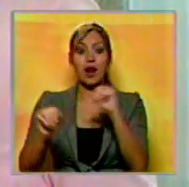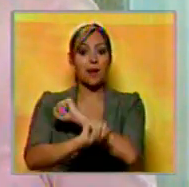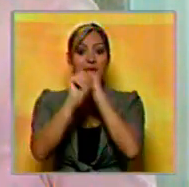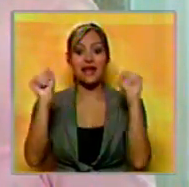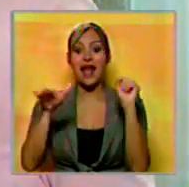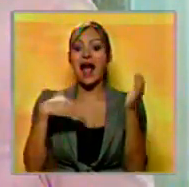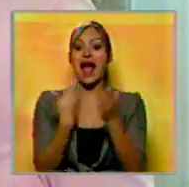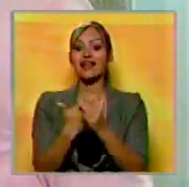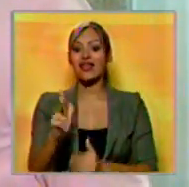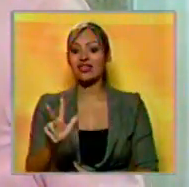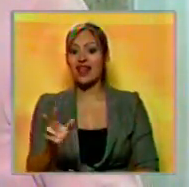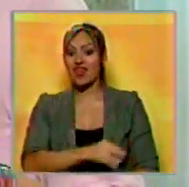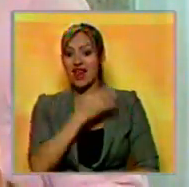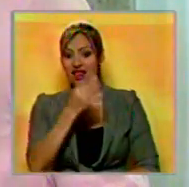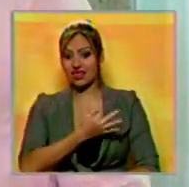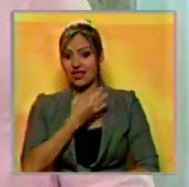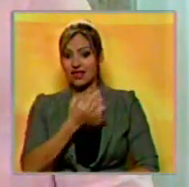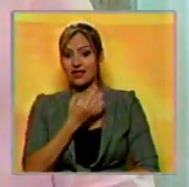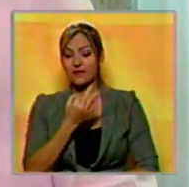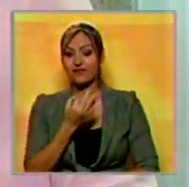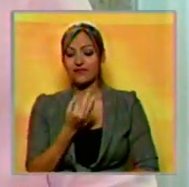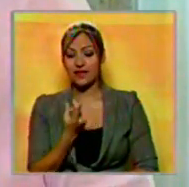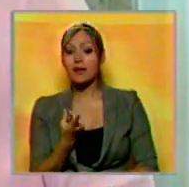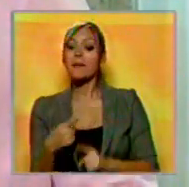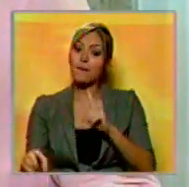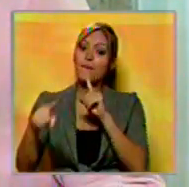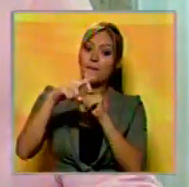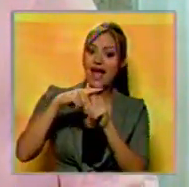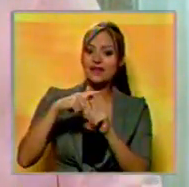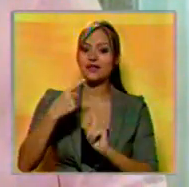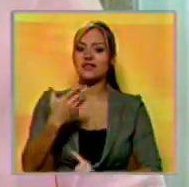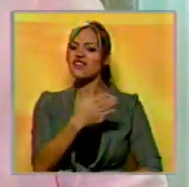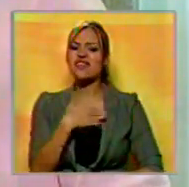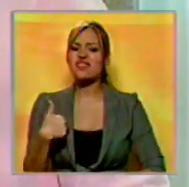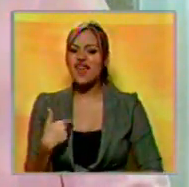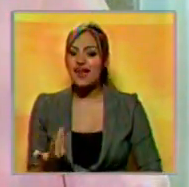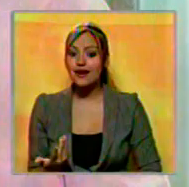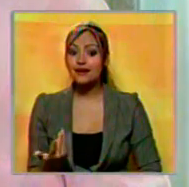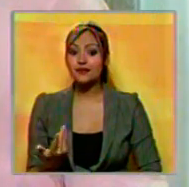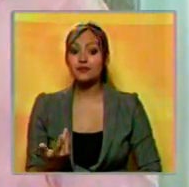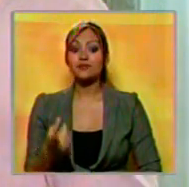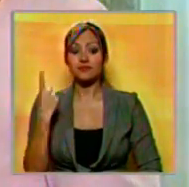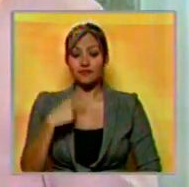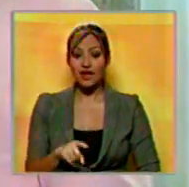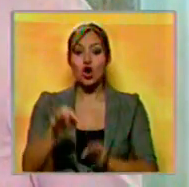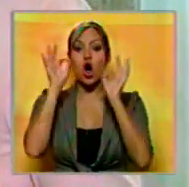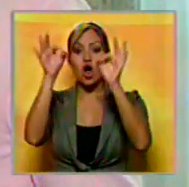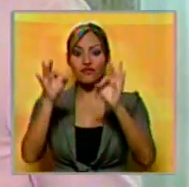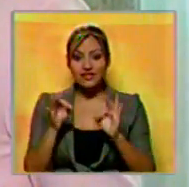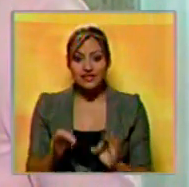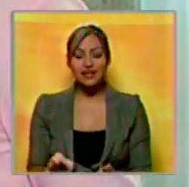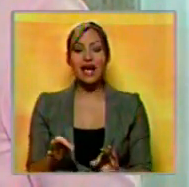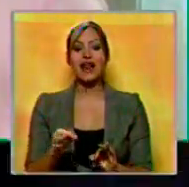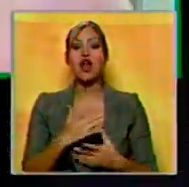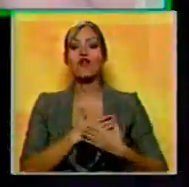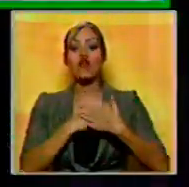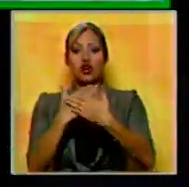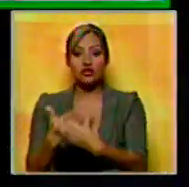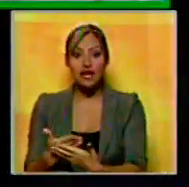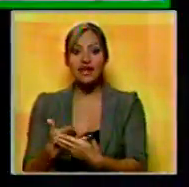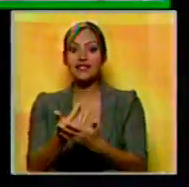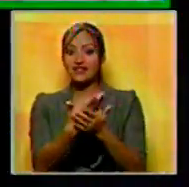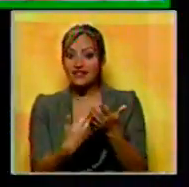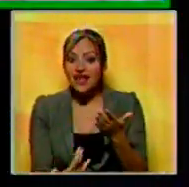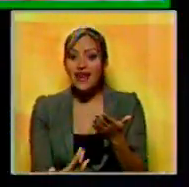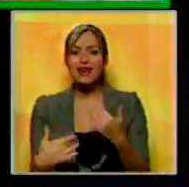hasta las 3 de la tarde y además vamos a lanzar nuestro canto oficial del donante voluntario de sangre,